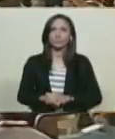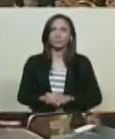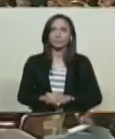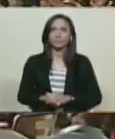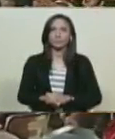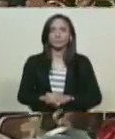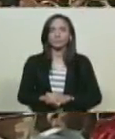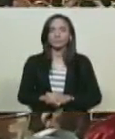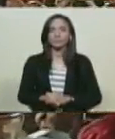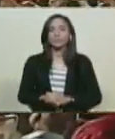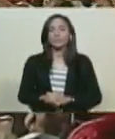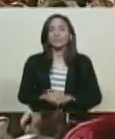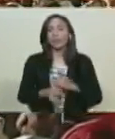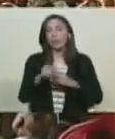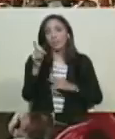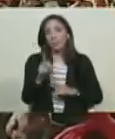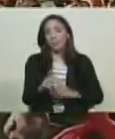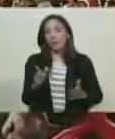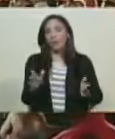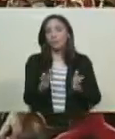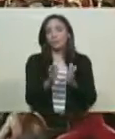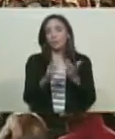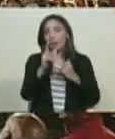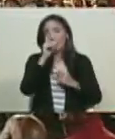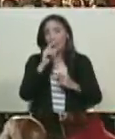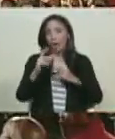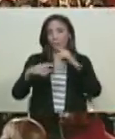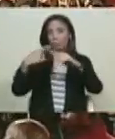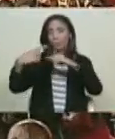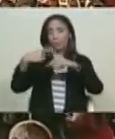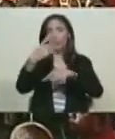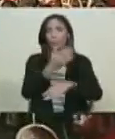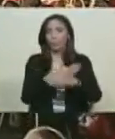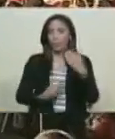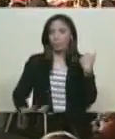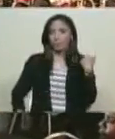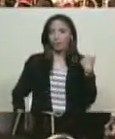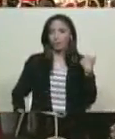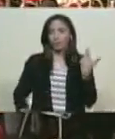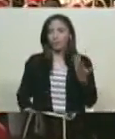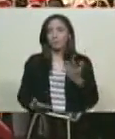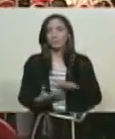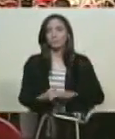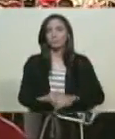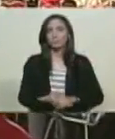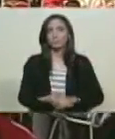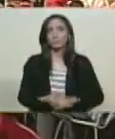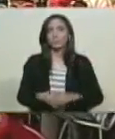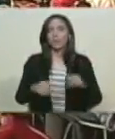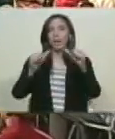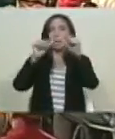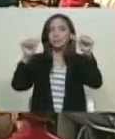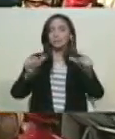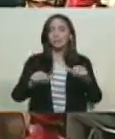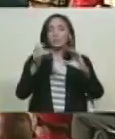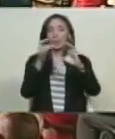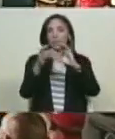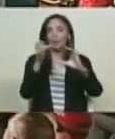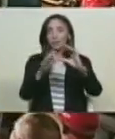Claro que voy a consolidar en los próximos años, como presidente de la República, el sistema de carné de la